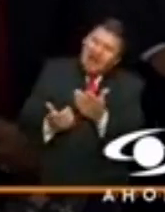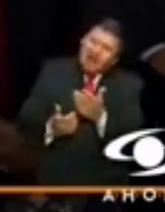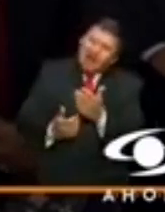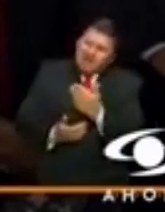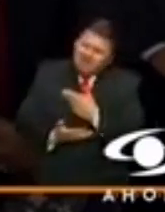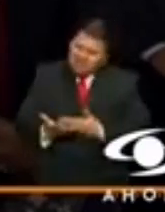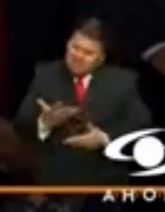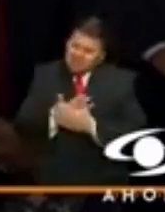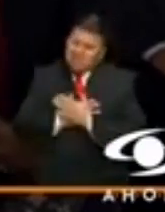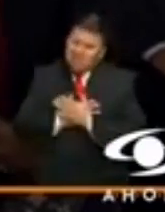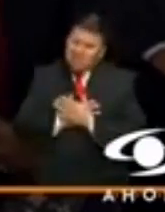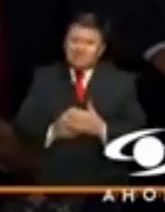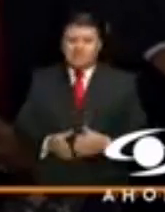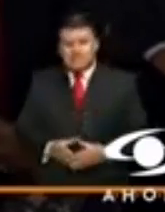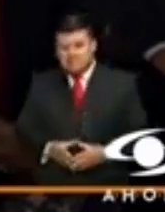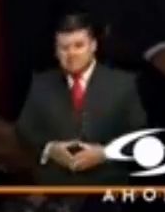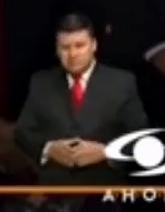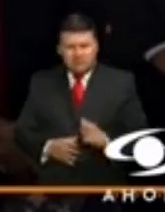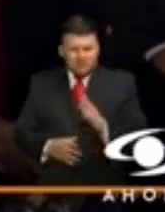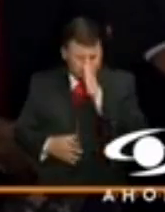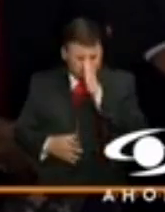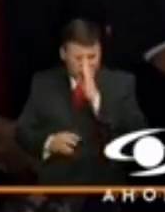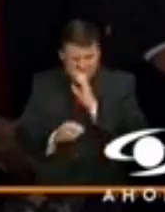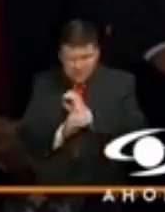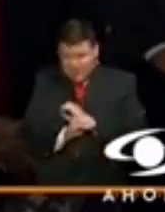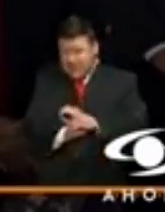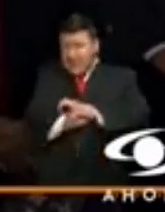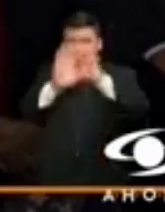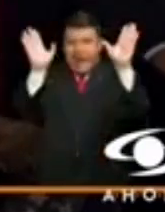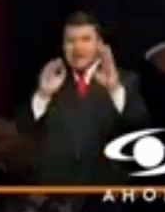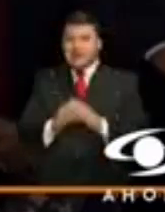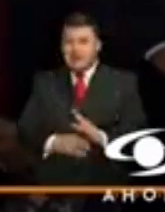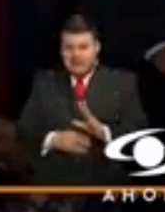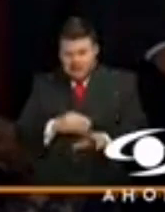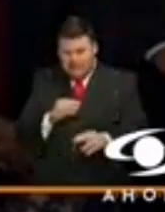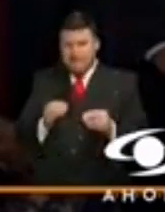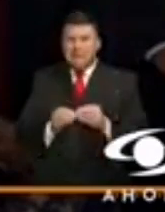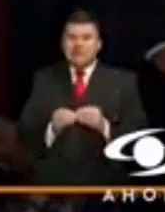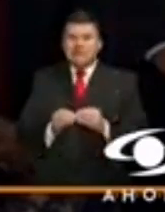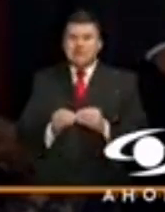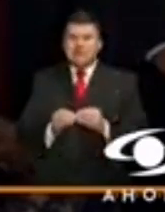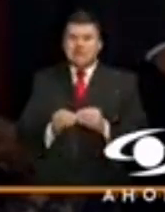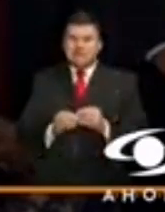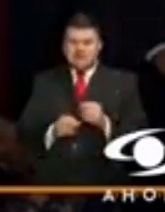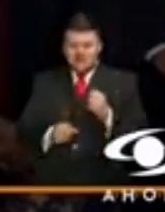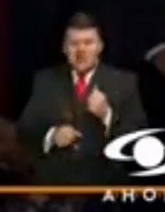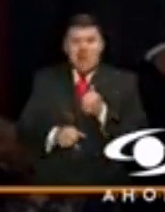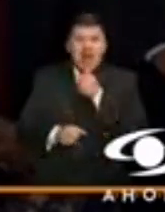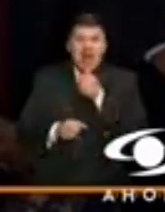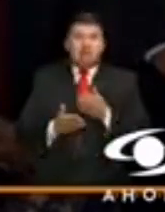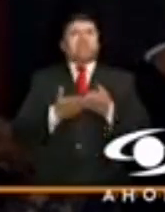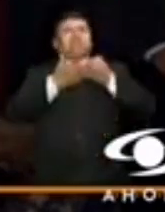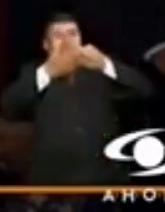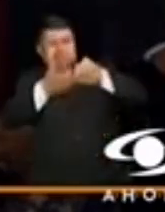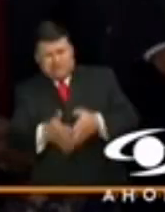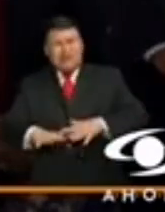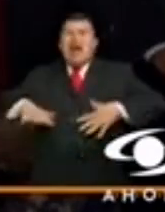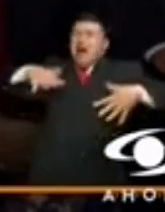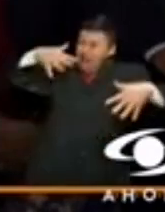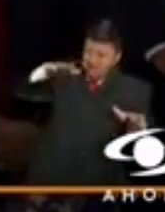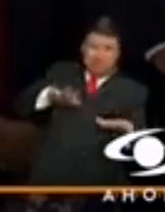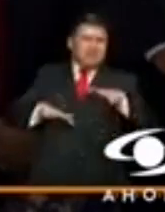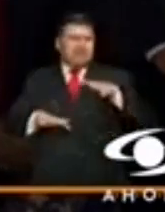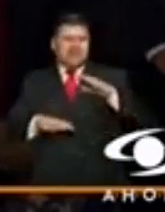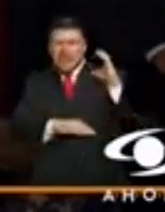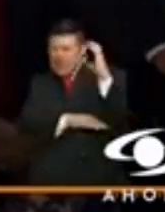seamos fraternos. No tengo duda que una vez más navegaremos aguas turbulentas y